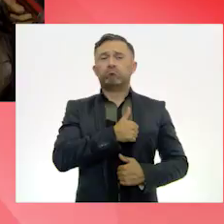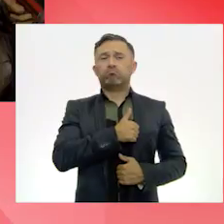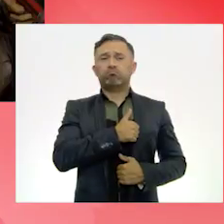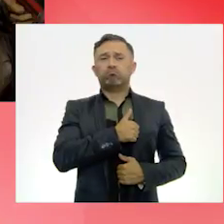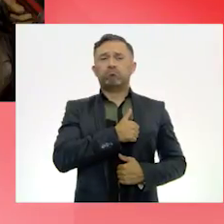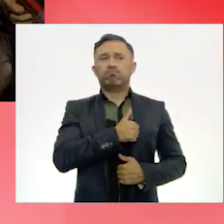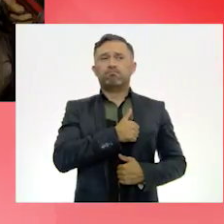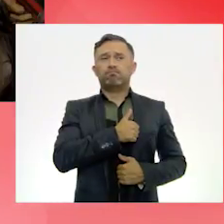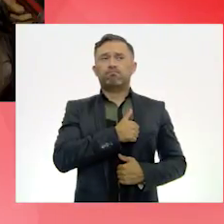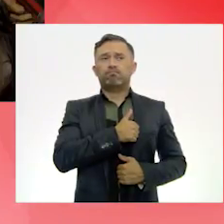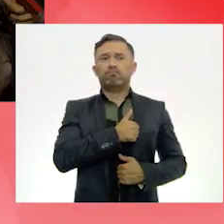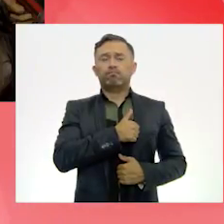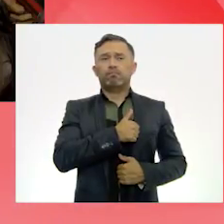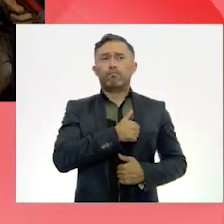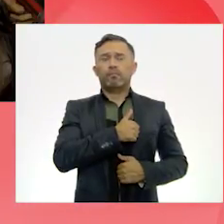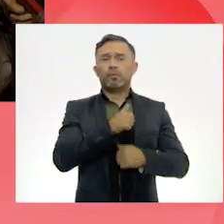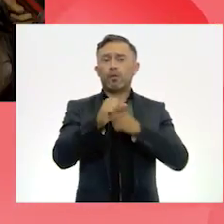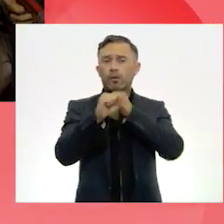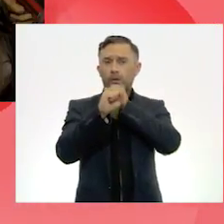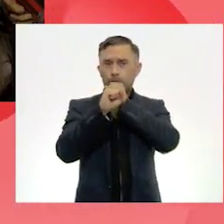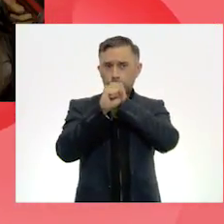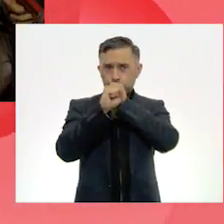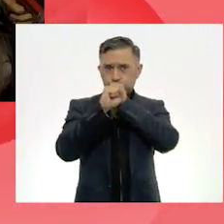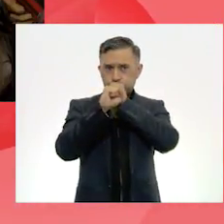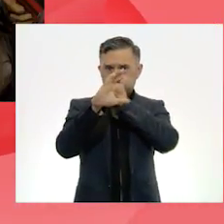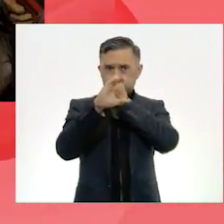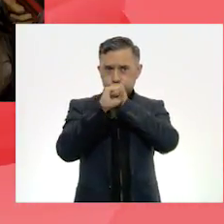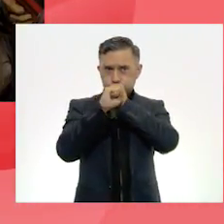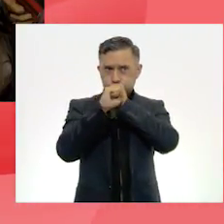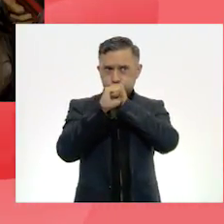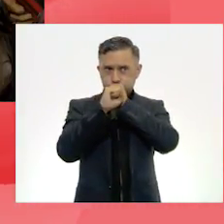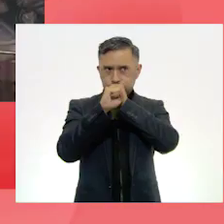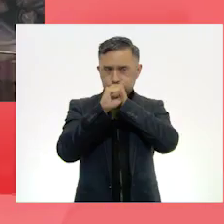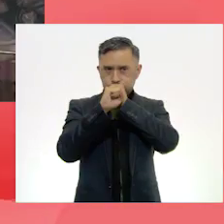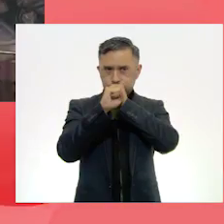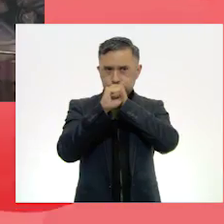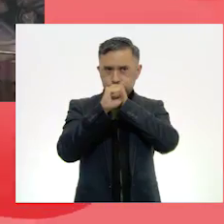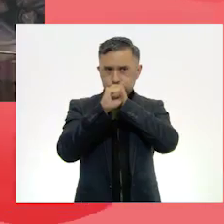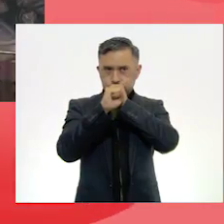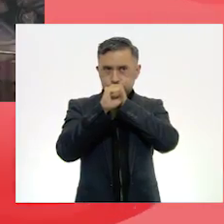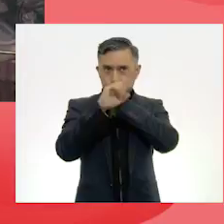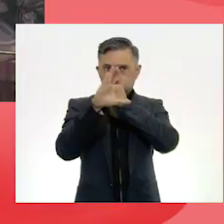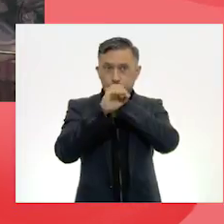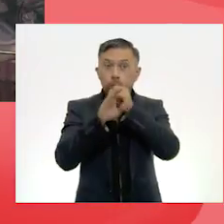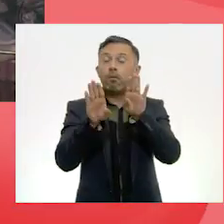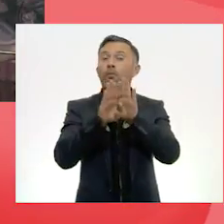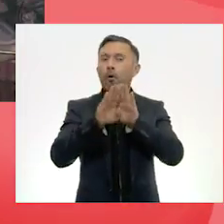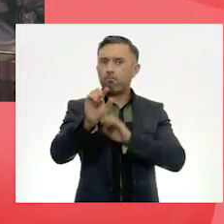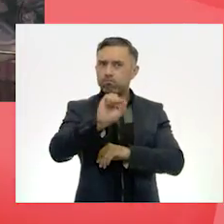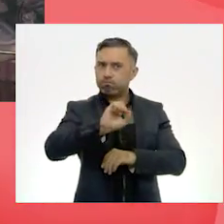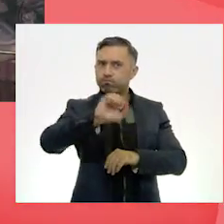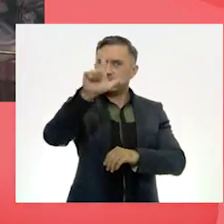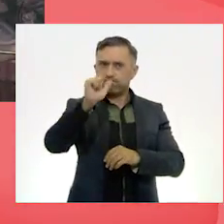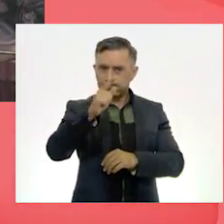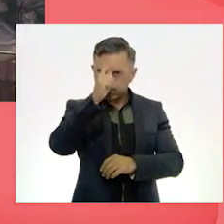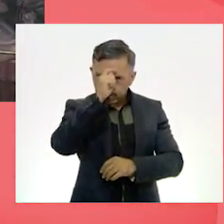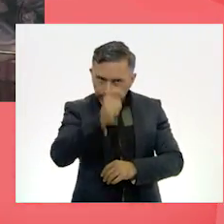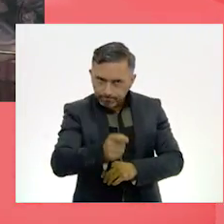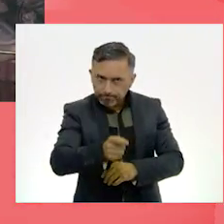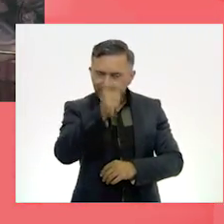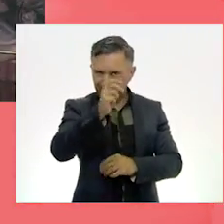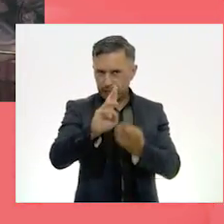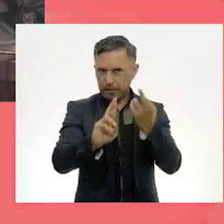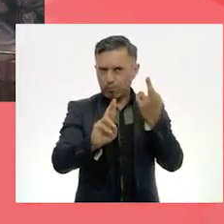están dando un toque de clarín en homenaje a la entrada al revolucionario. Pero